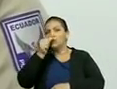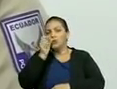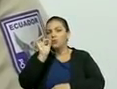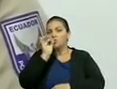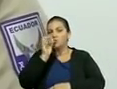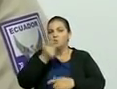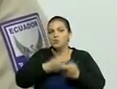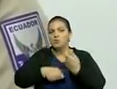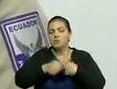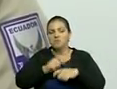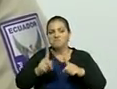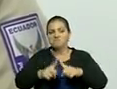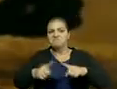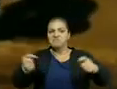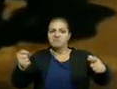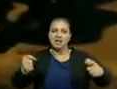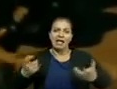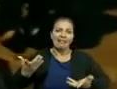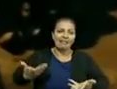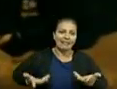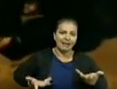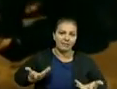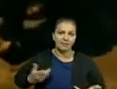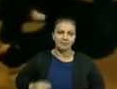fiscalización. Posiblemente.